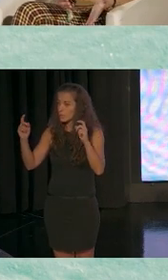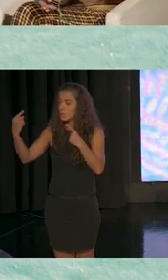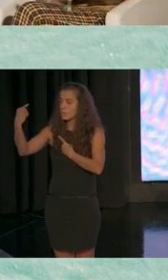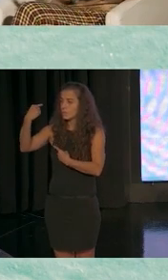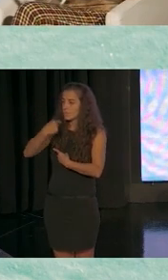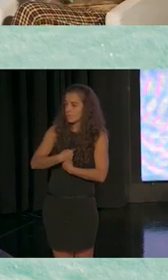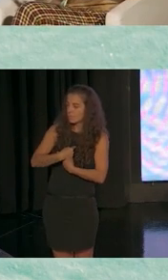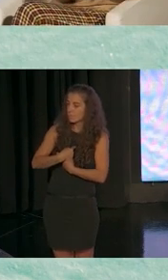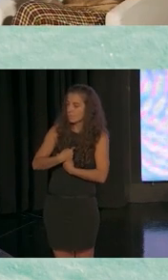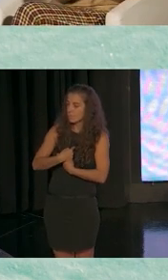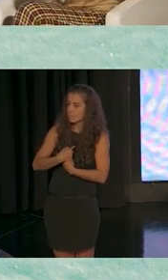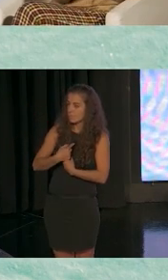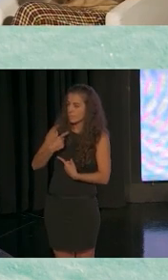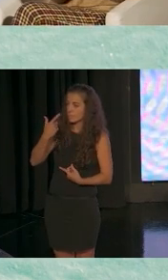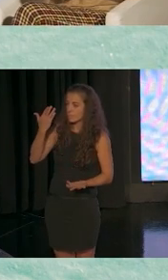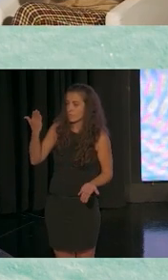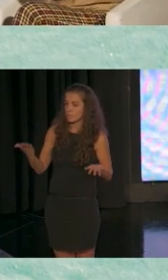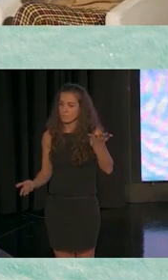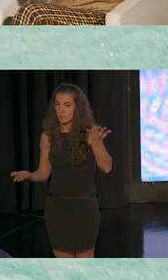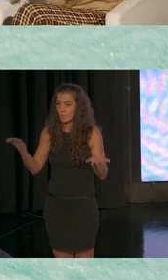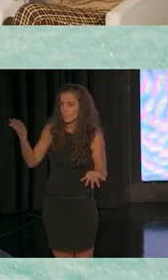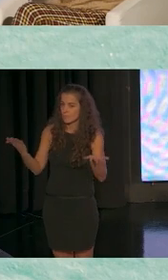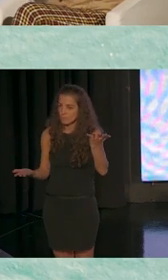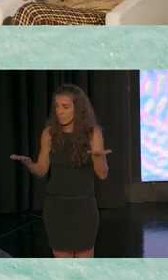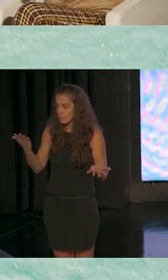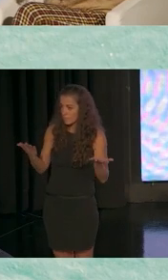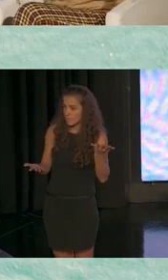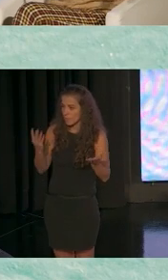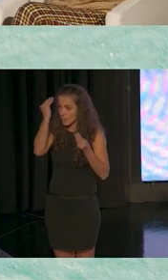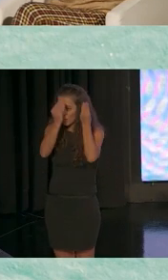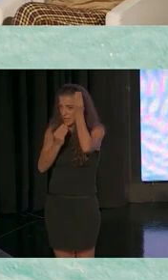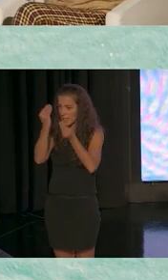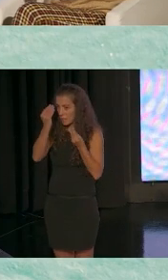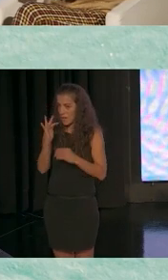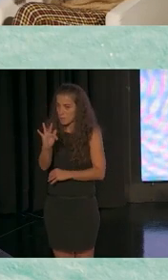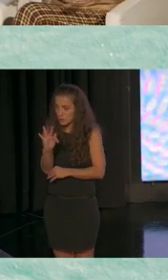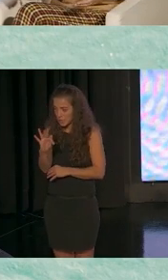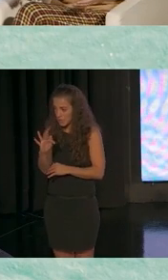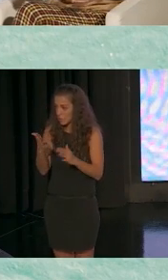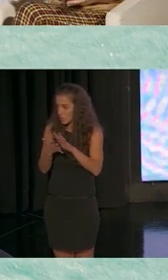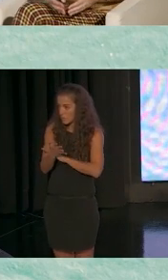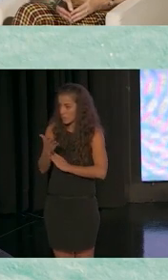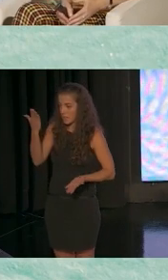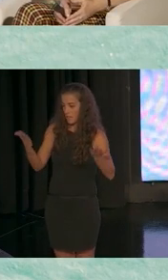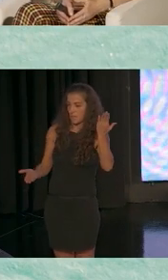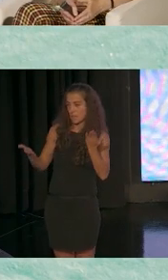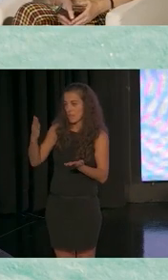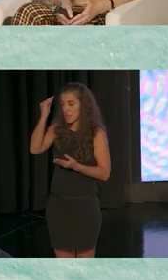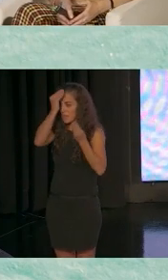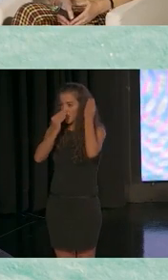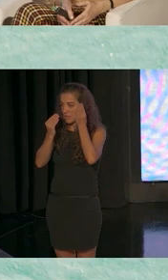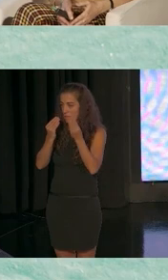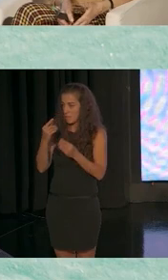a situarnos ante un dilema que bueno es un dilema positivo es un dilema interesante no